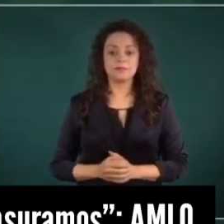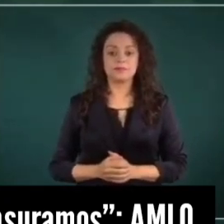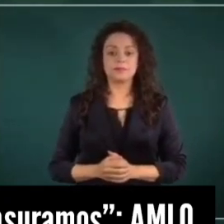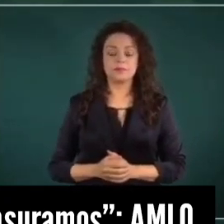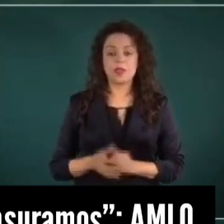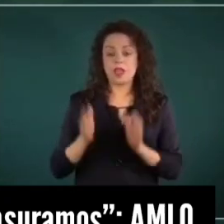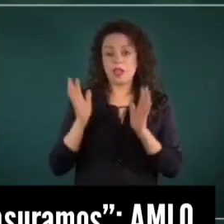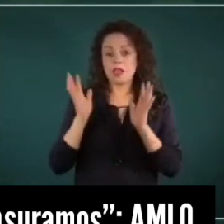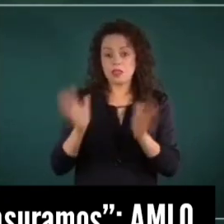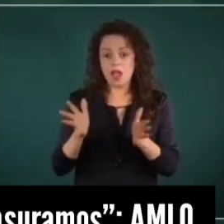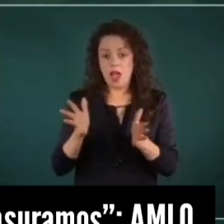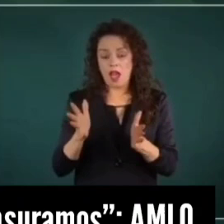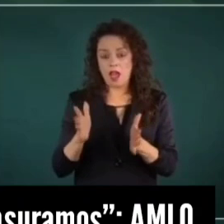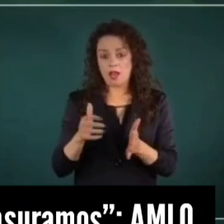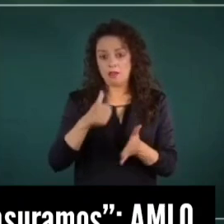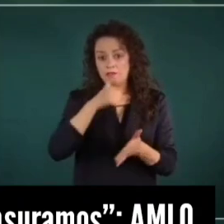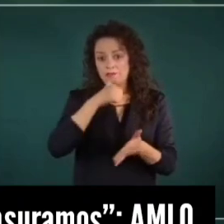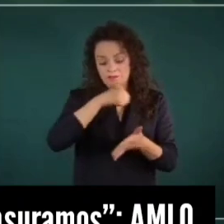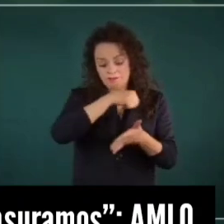a